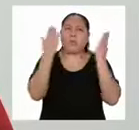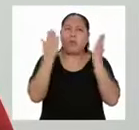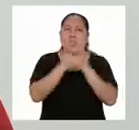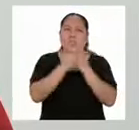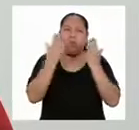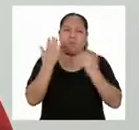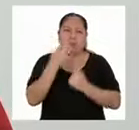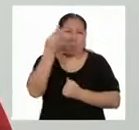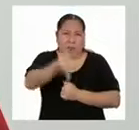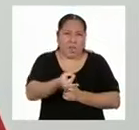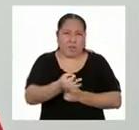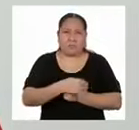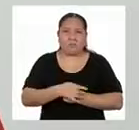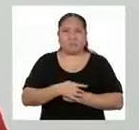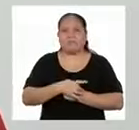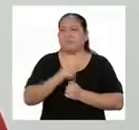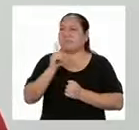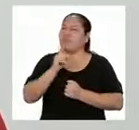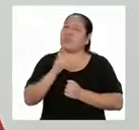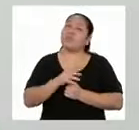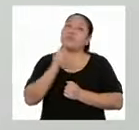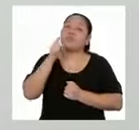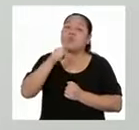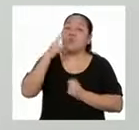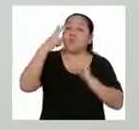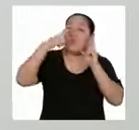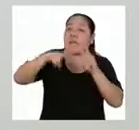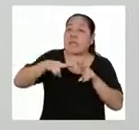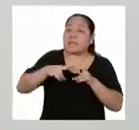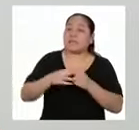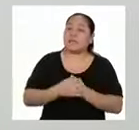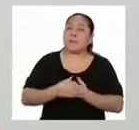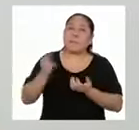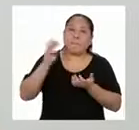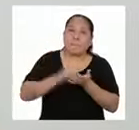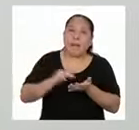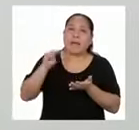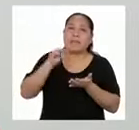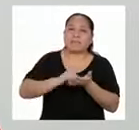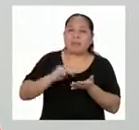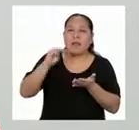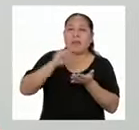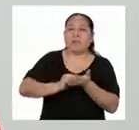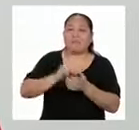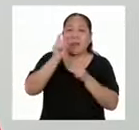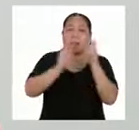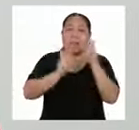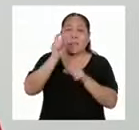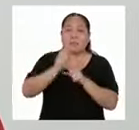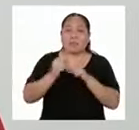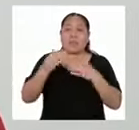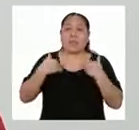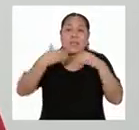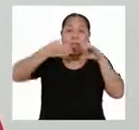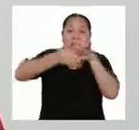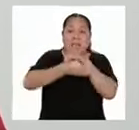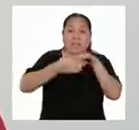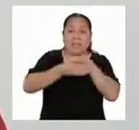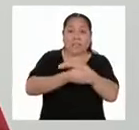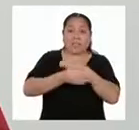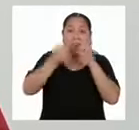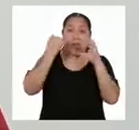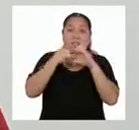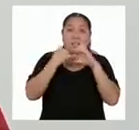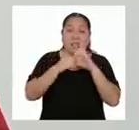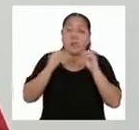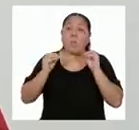No necesariamente. Si lo notaste, son cada vez más las personas que tienen acceso a Internet y